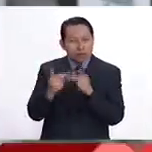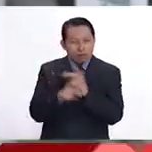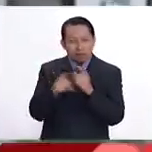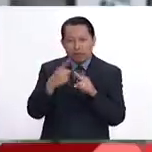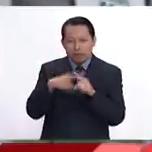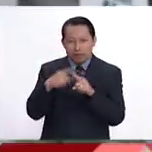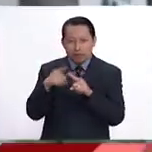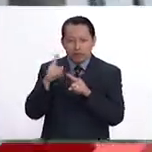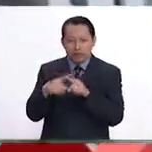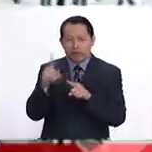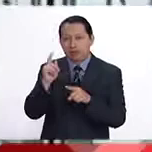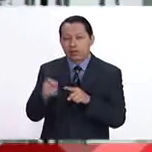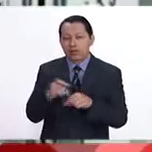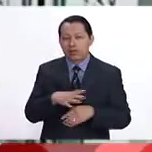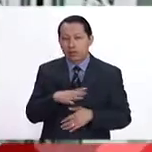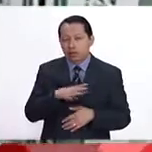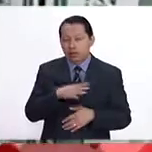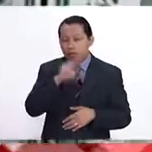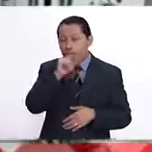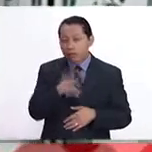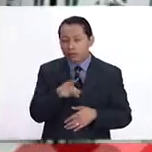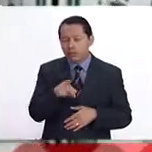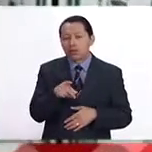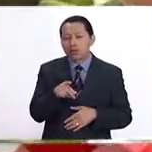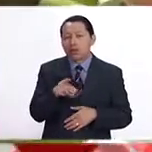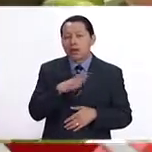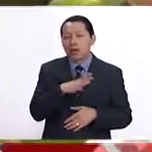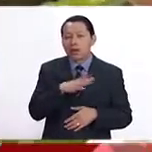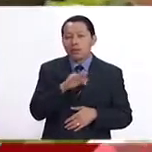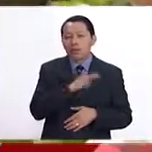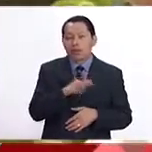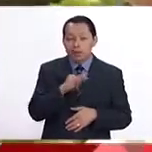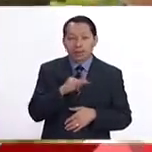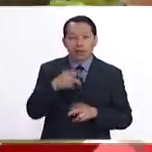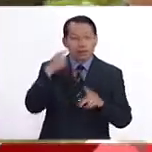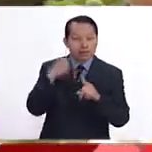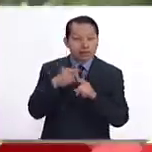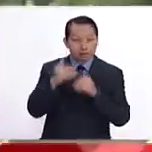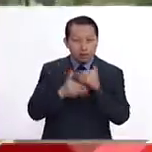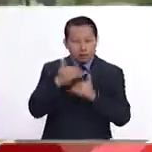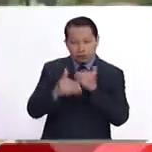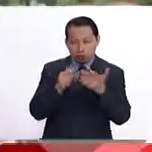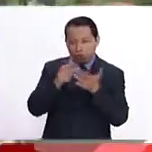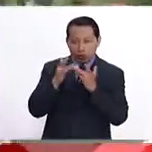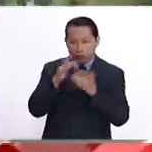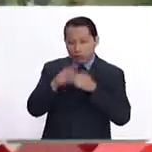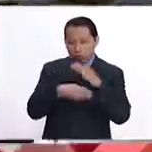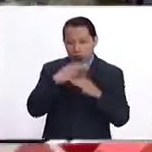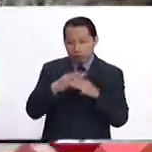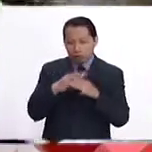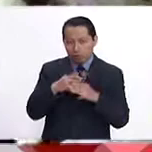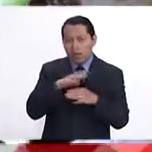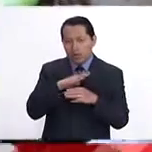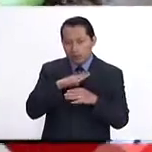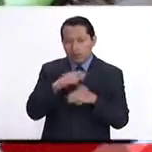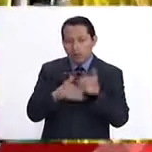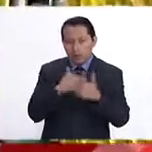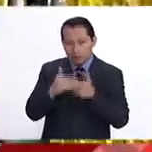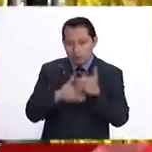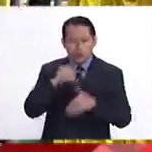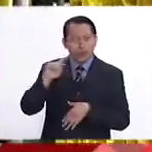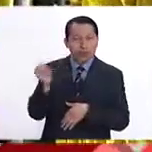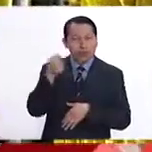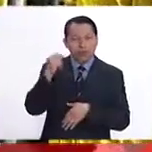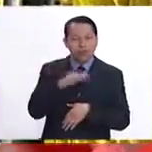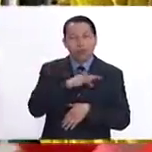vez es eso lo que más determina todo este proceso de globalización, ¿no? Todo el avance tecnológico